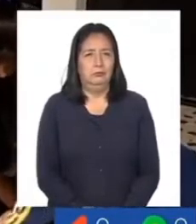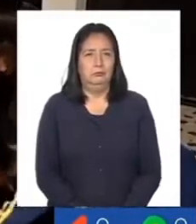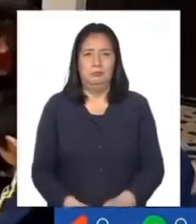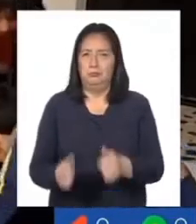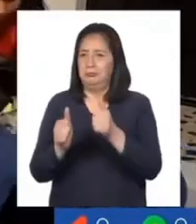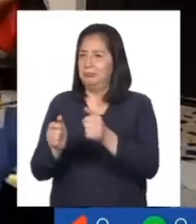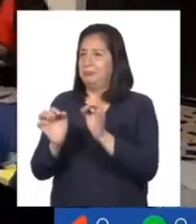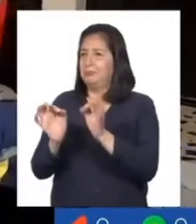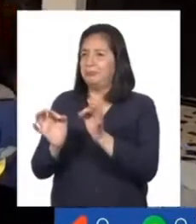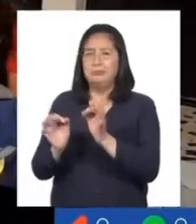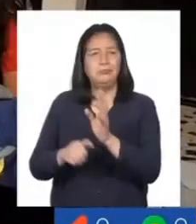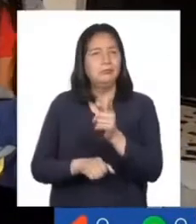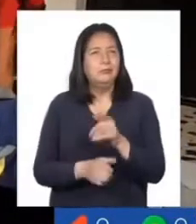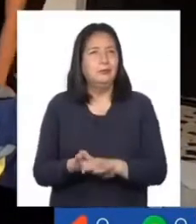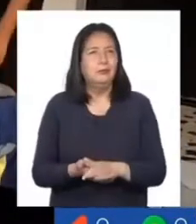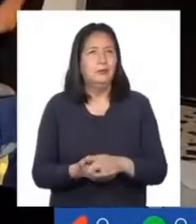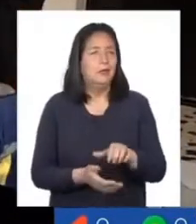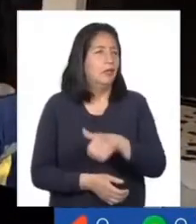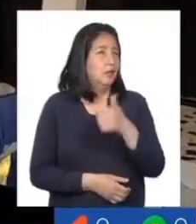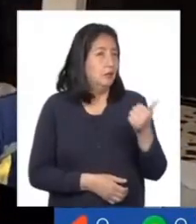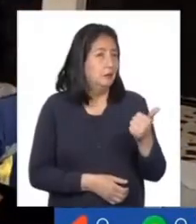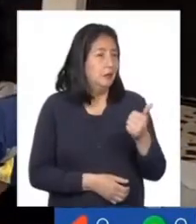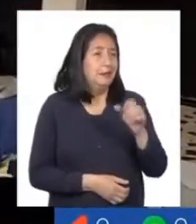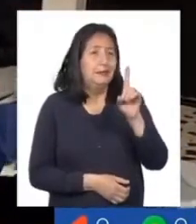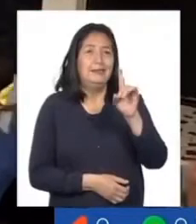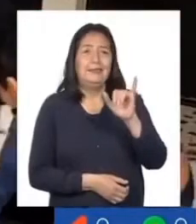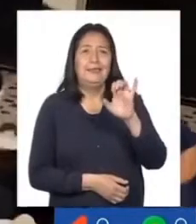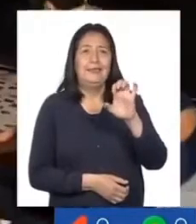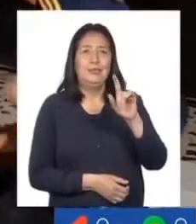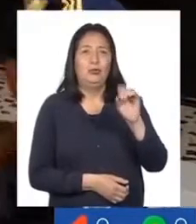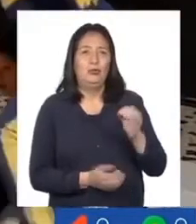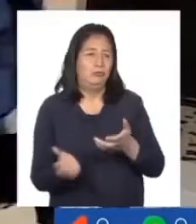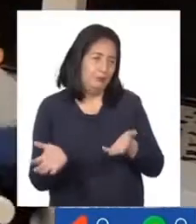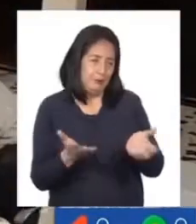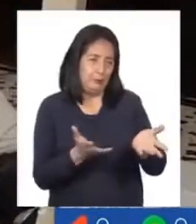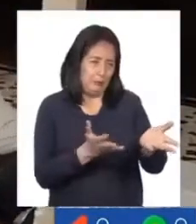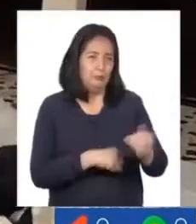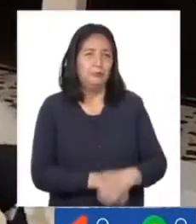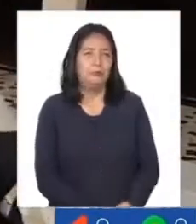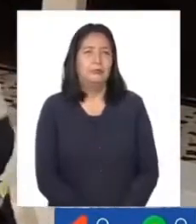Muy bien, terminamos entonces con Diego. Diego, vamos.